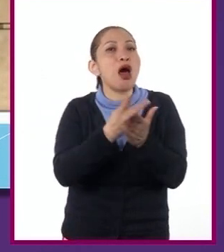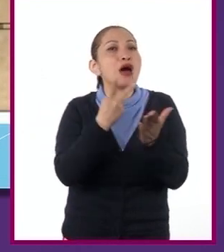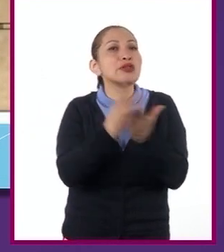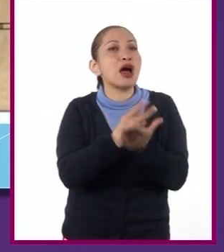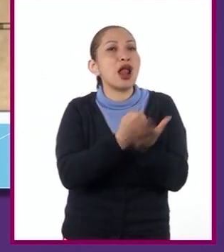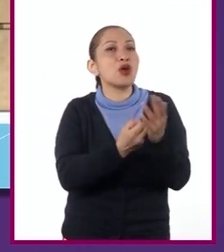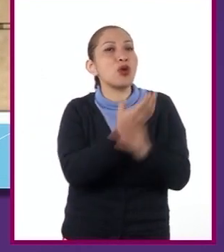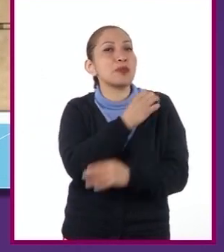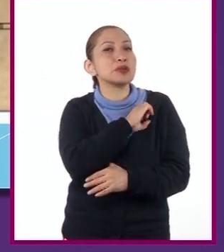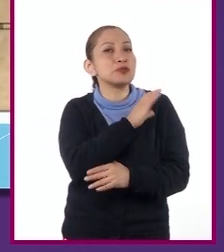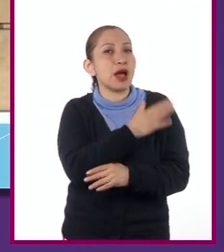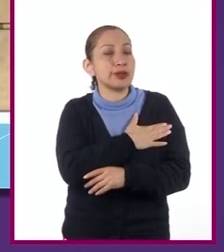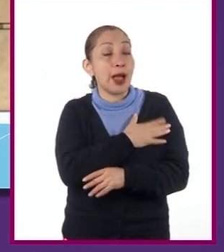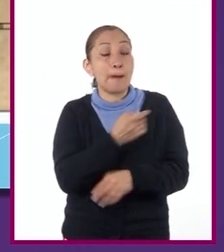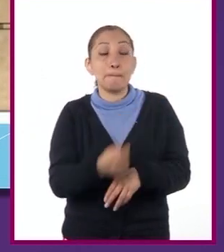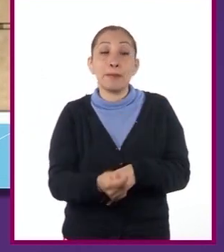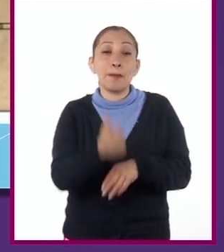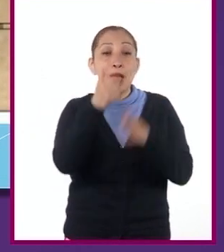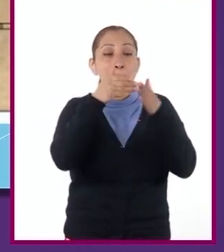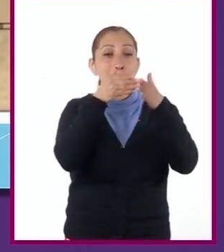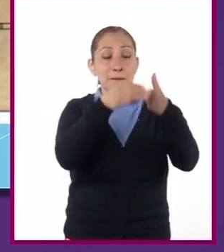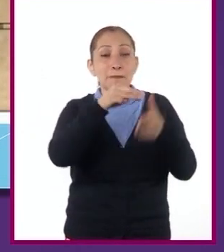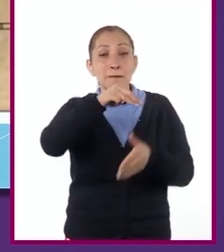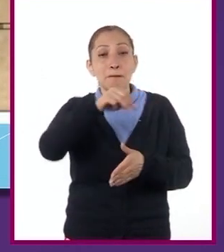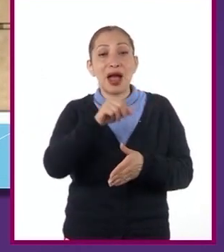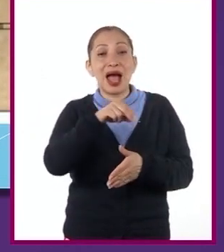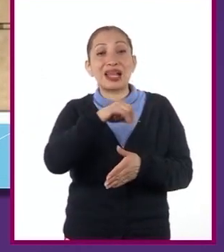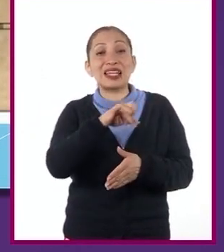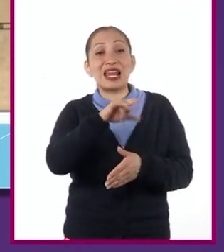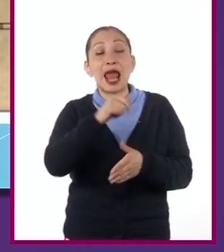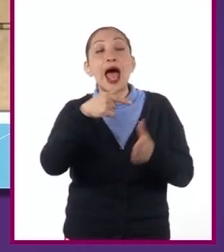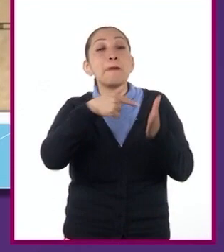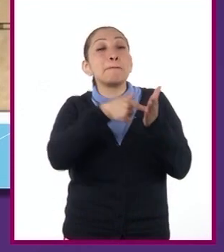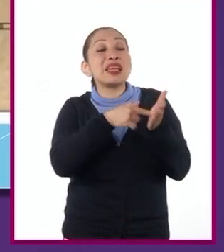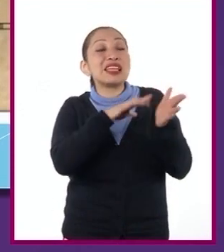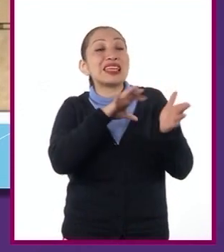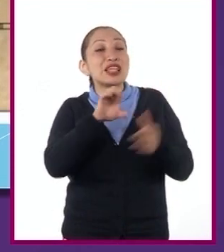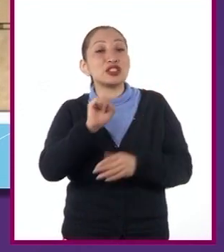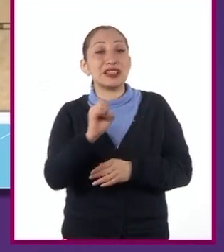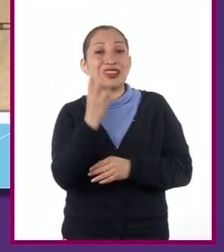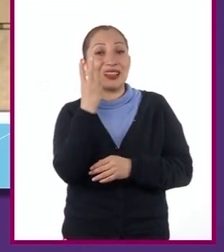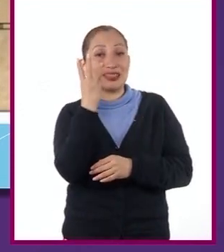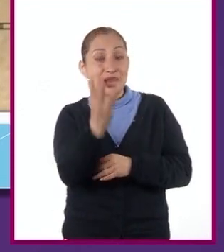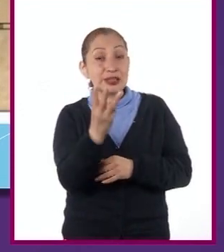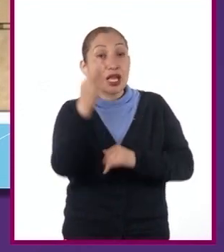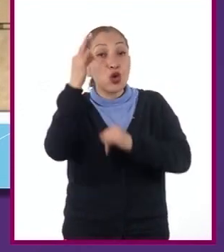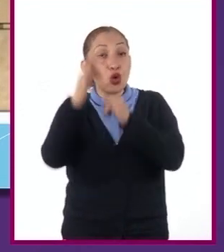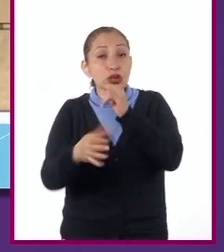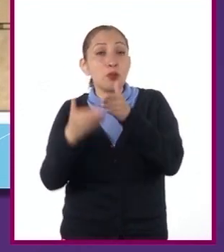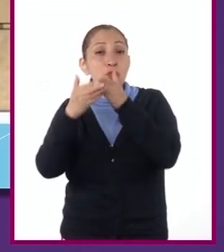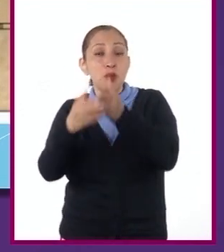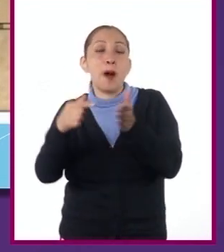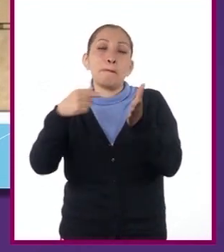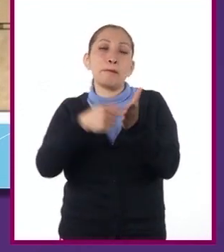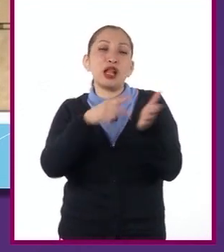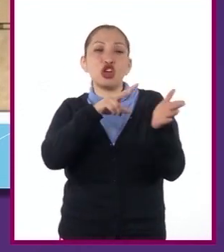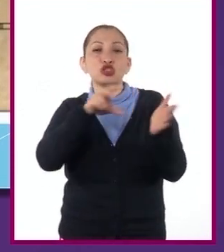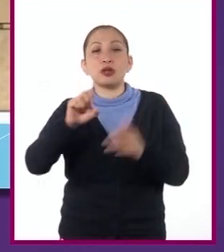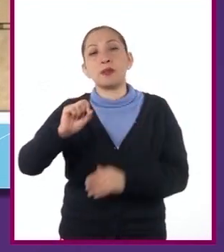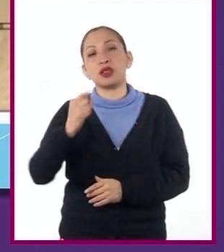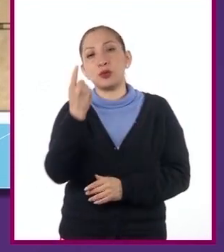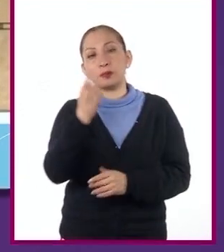novohispana. El primer viaje de Manila se realizó en 1573 y el último en 1821.